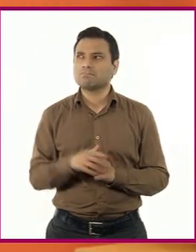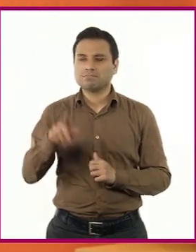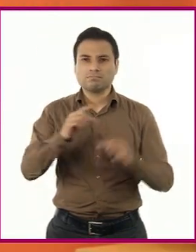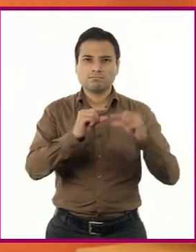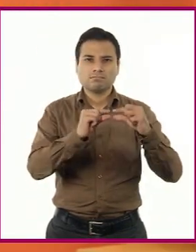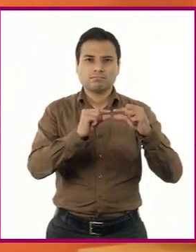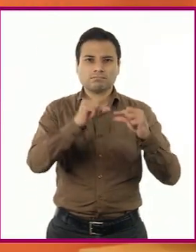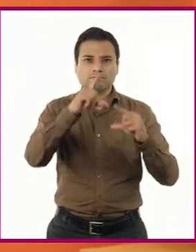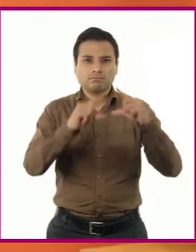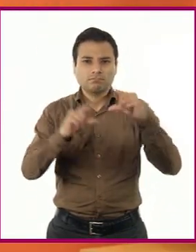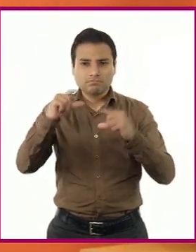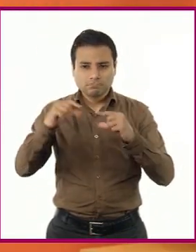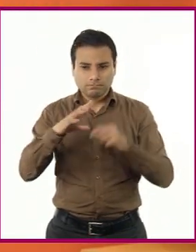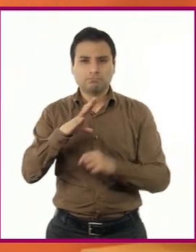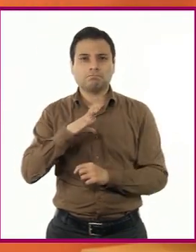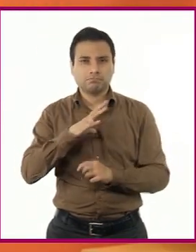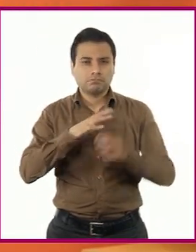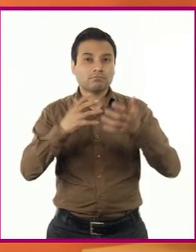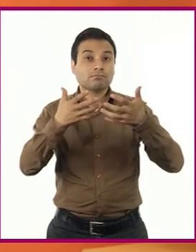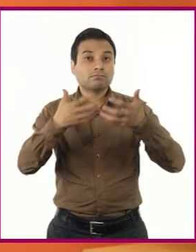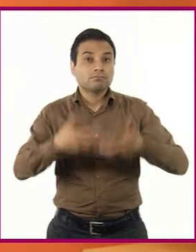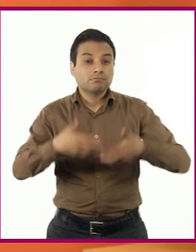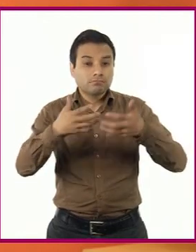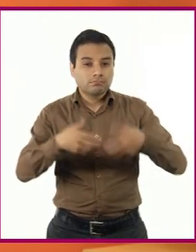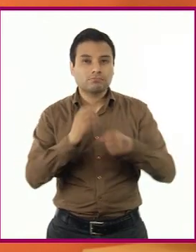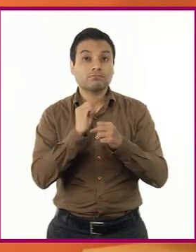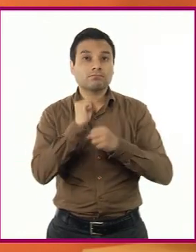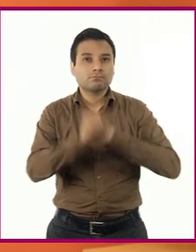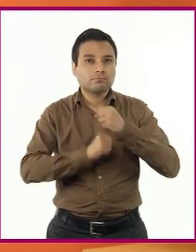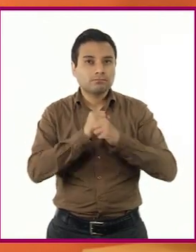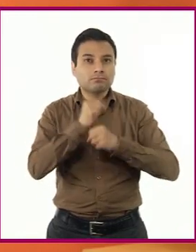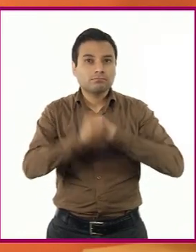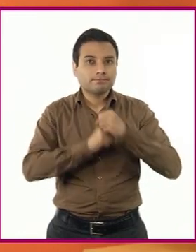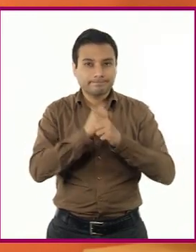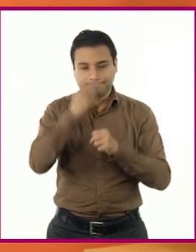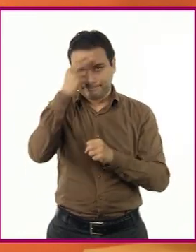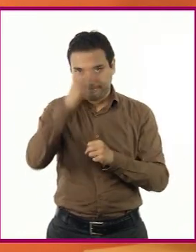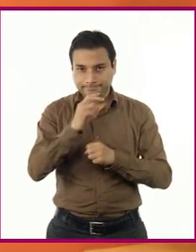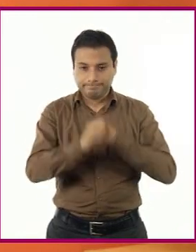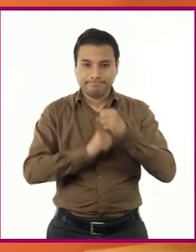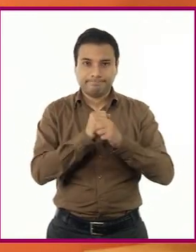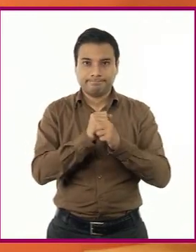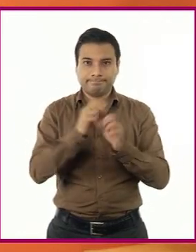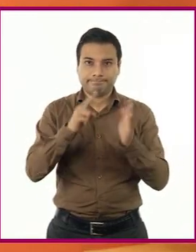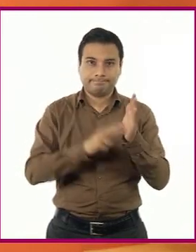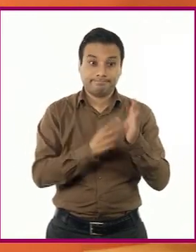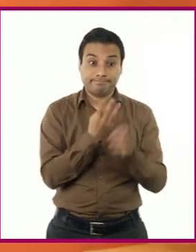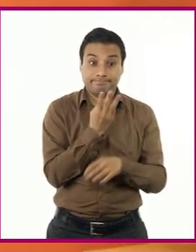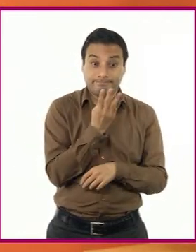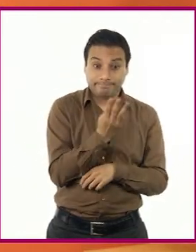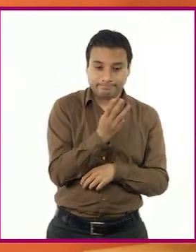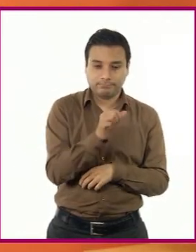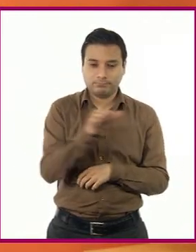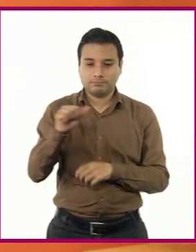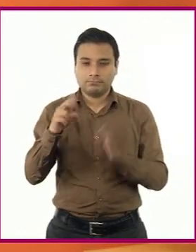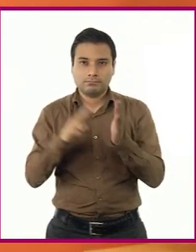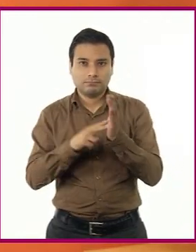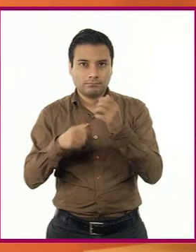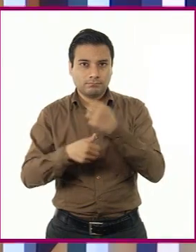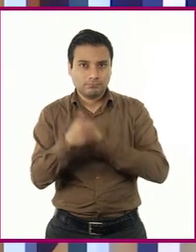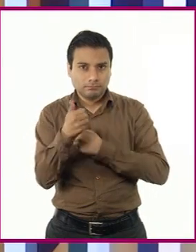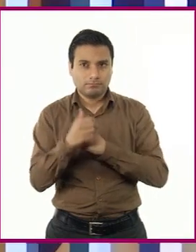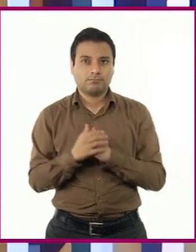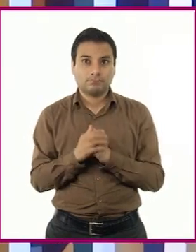se muestra la producción anual de petróleo en México del año 2003 al año 2011 en millones de barriles por